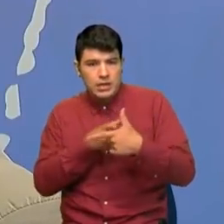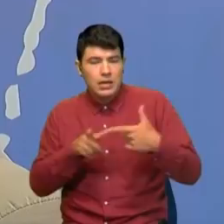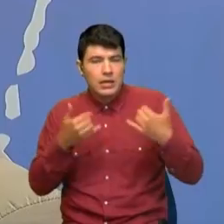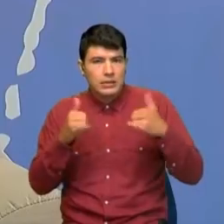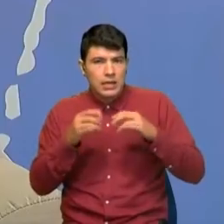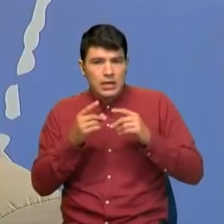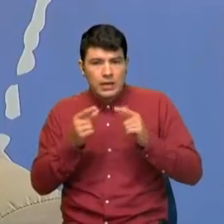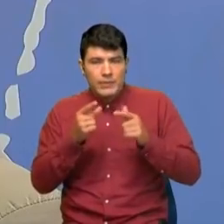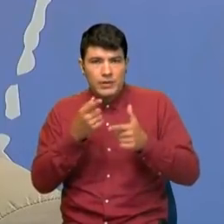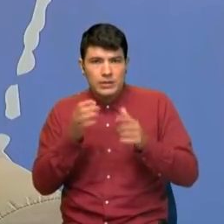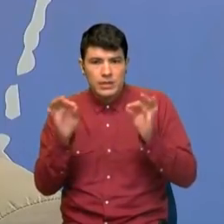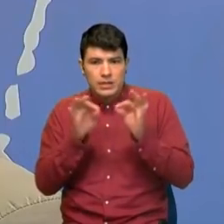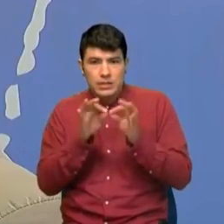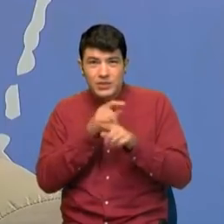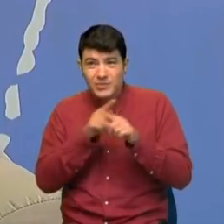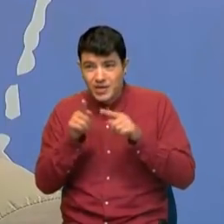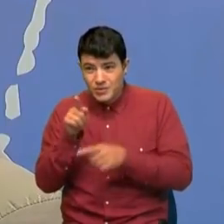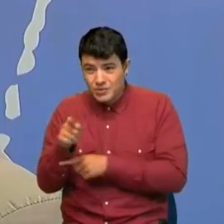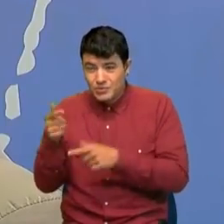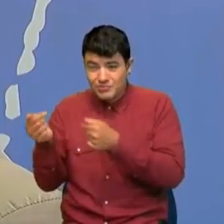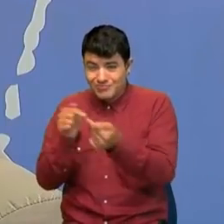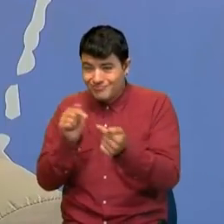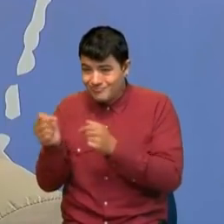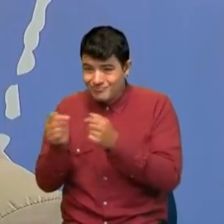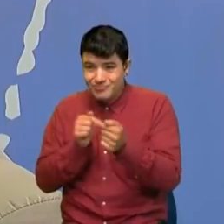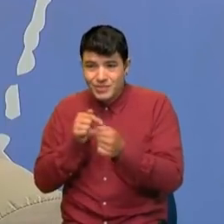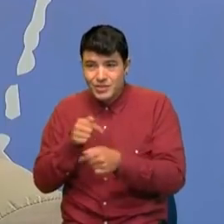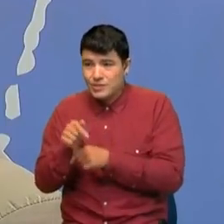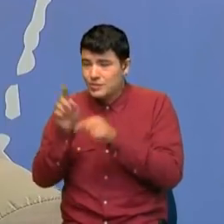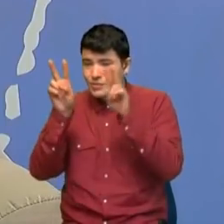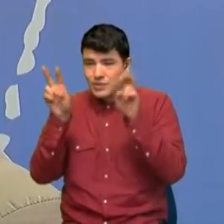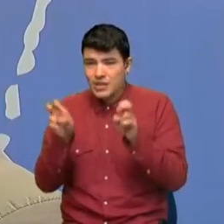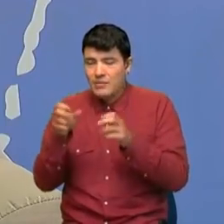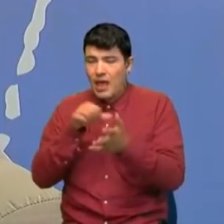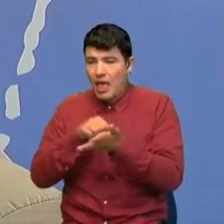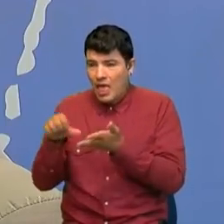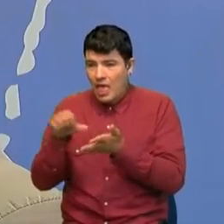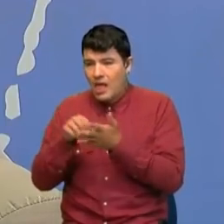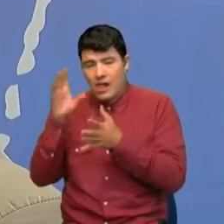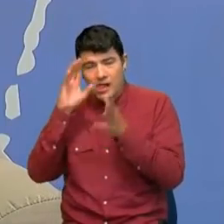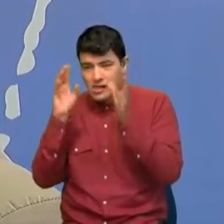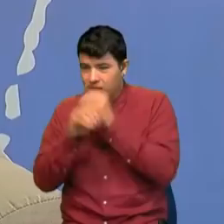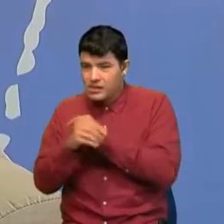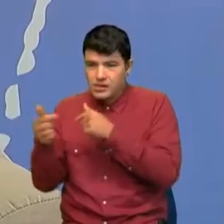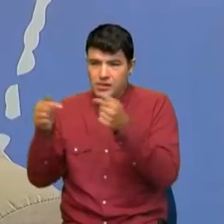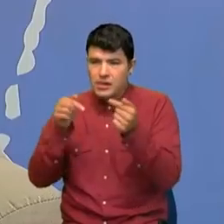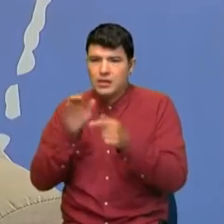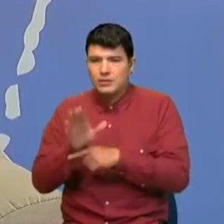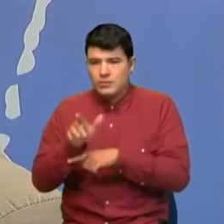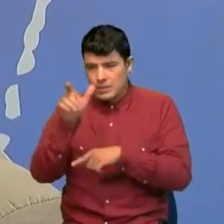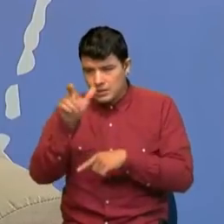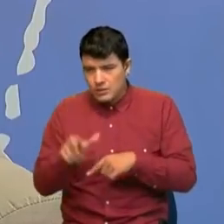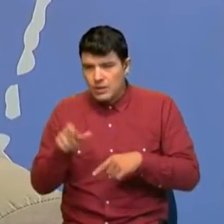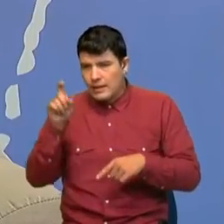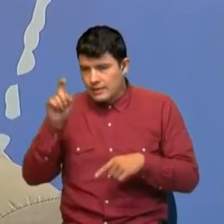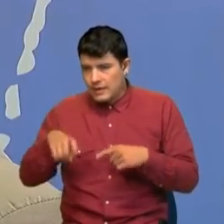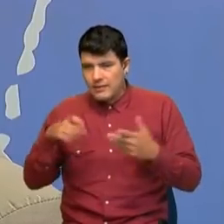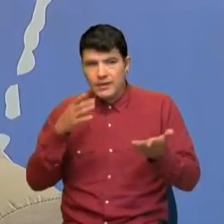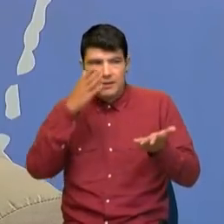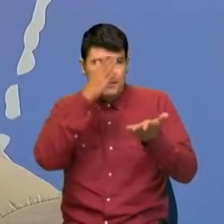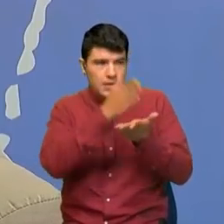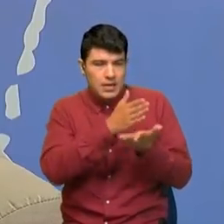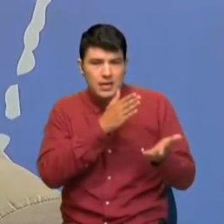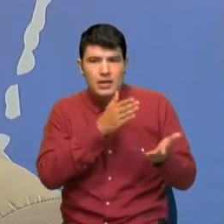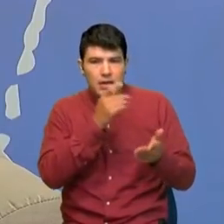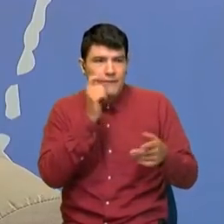esa situación. Si hay esas controversias frente al tema de los gastos, entonces el usuario debe dar apertura a